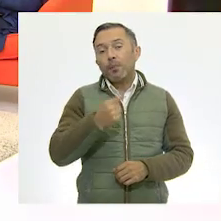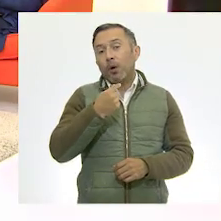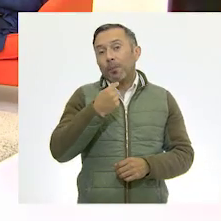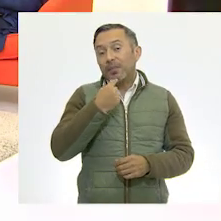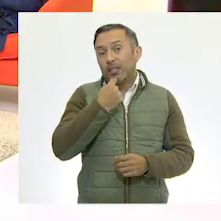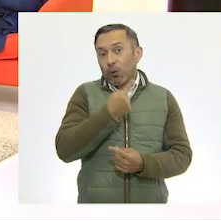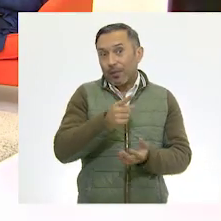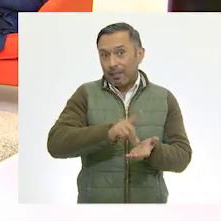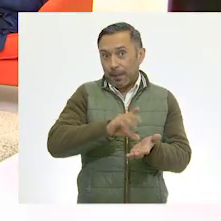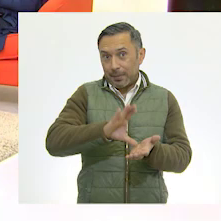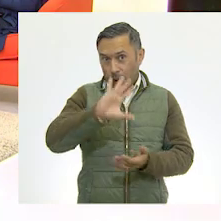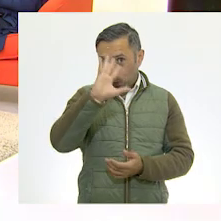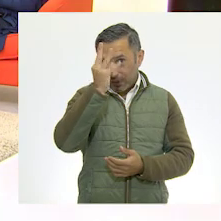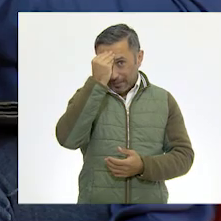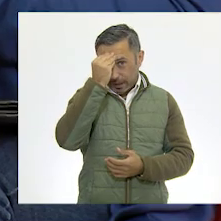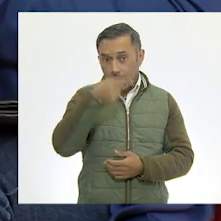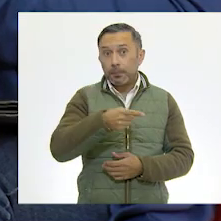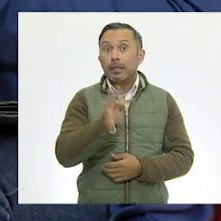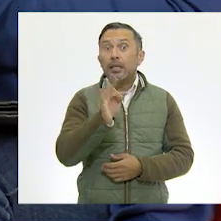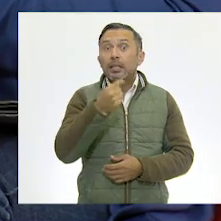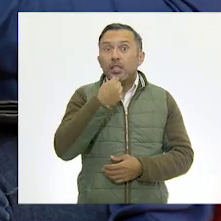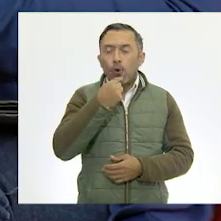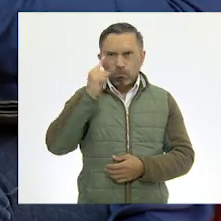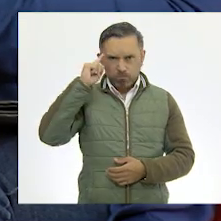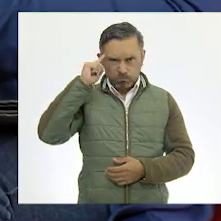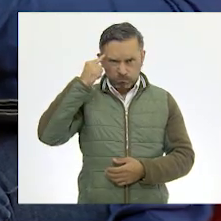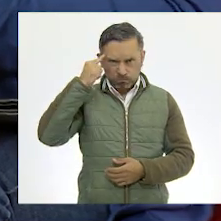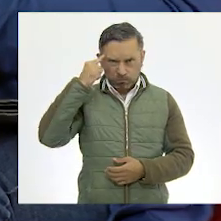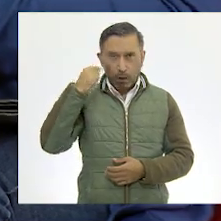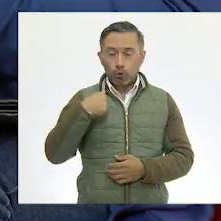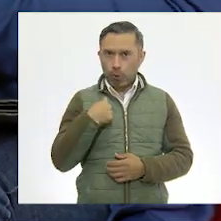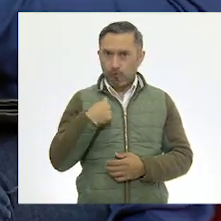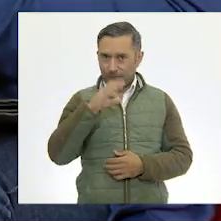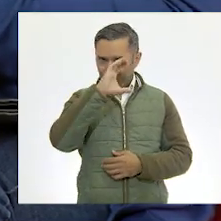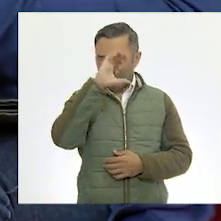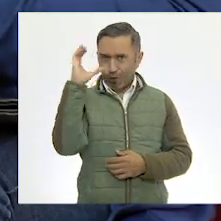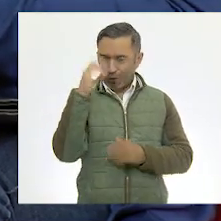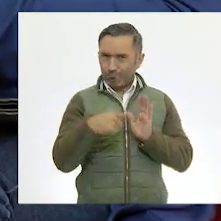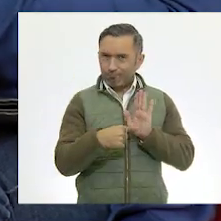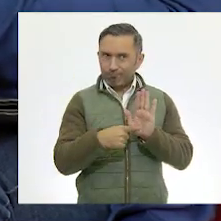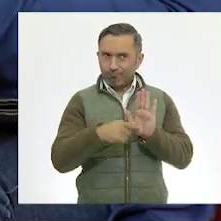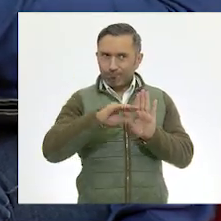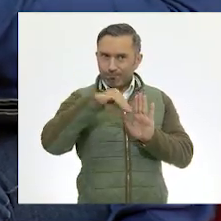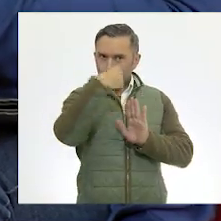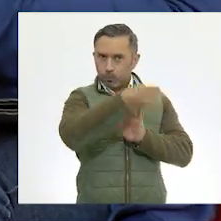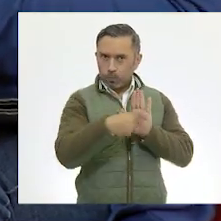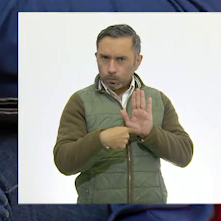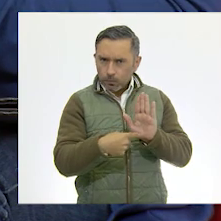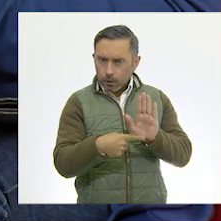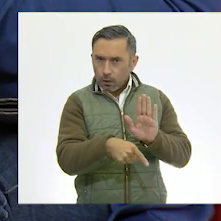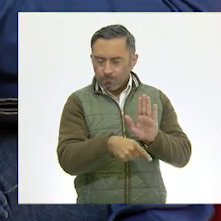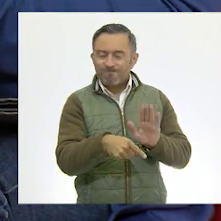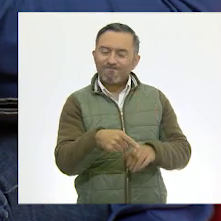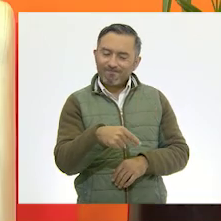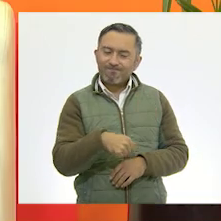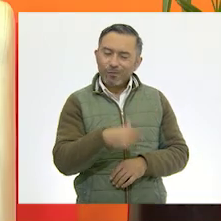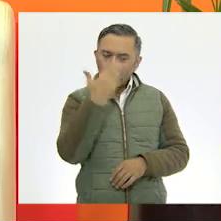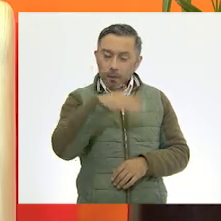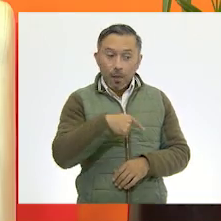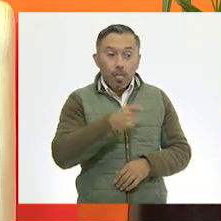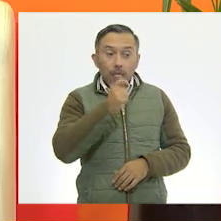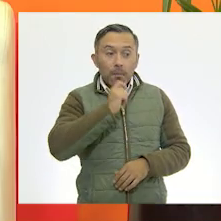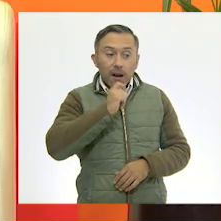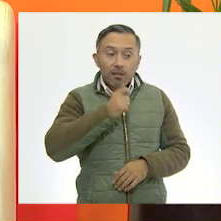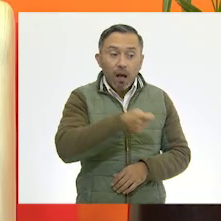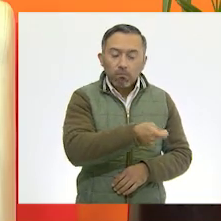esté enojado, yo puedo mostrarle el pictograma y decirle, sé que estás enojado porque no te di la paleta. El